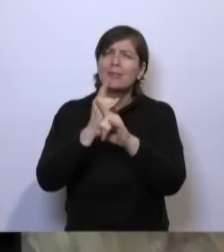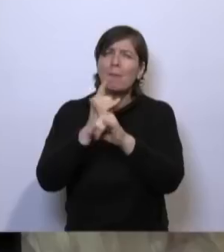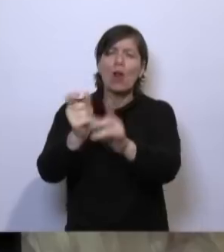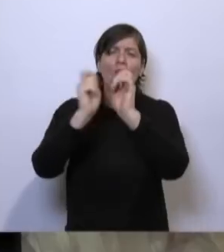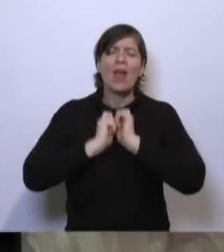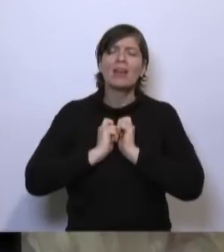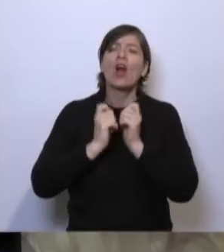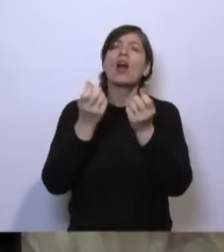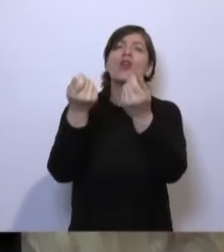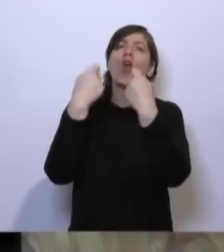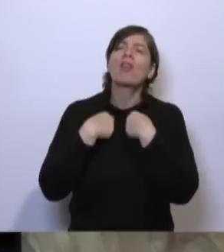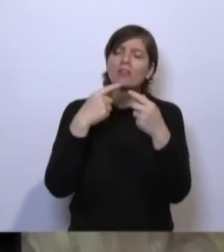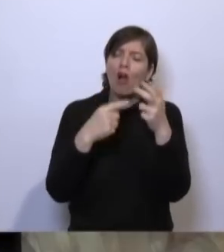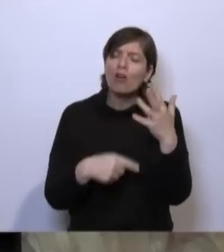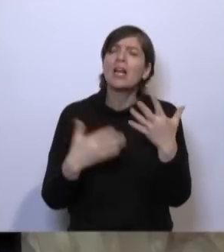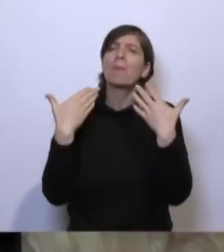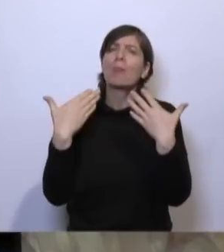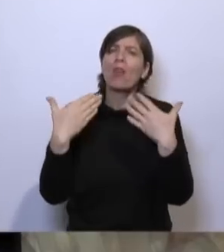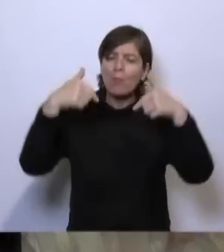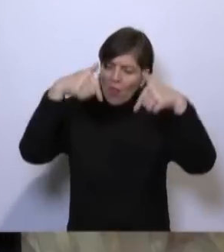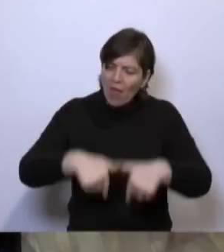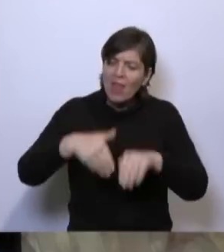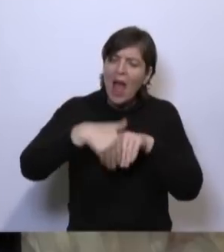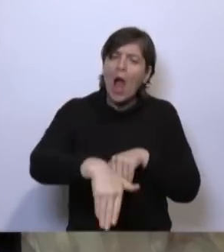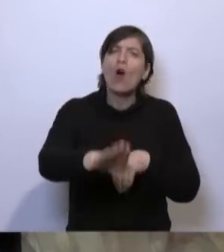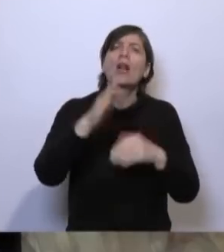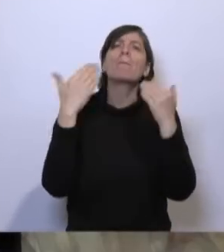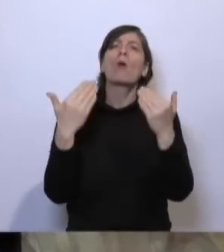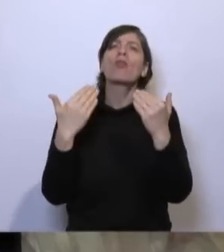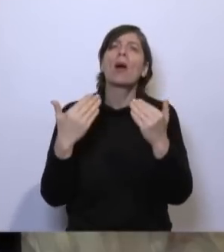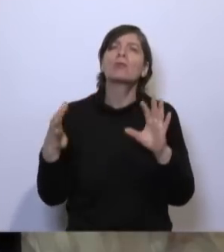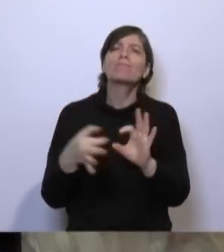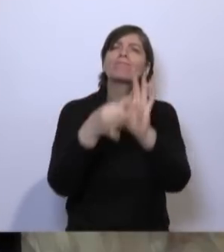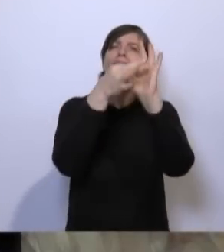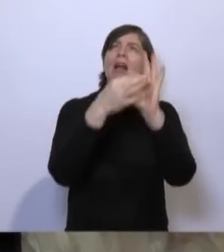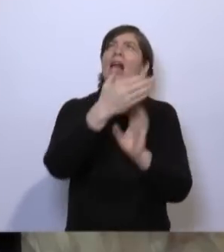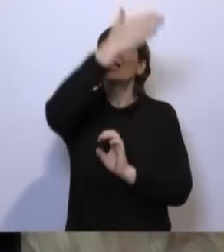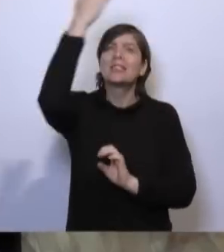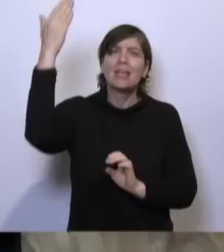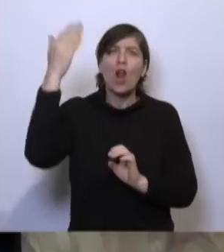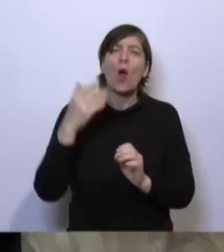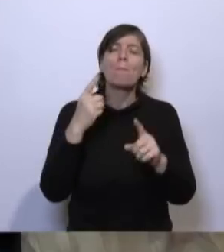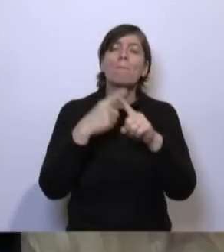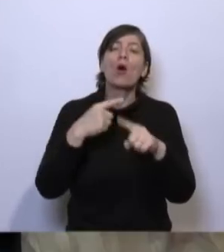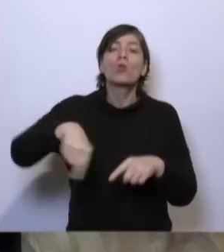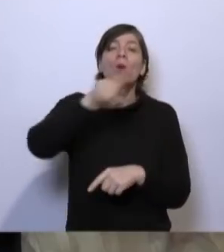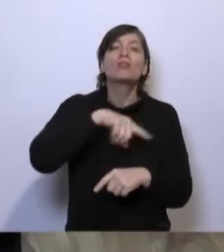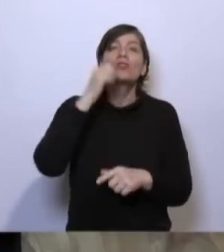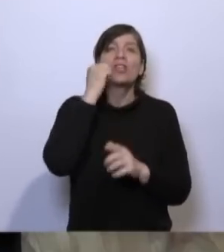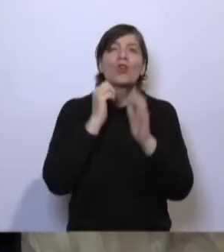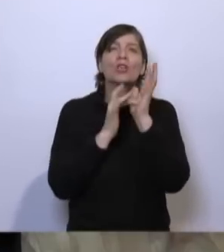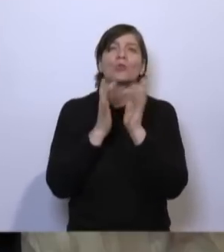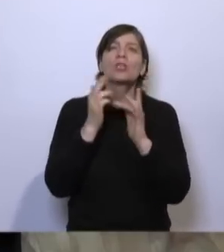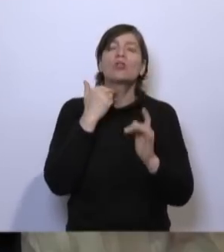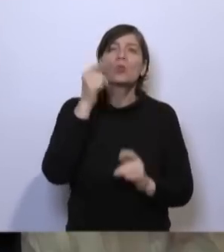usemos los bienes pasajeros de tal modo que ya desde ahora podamos adherirnos a los eternos. Por nuestro Señor